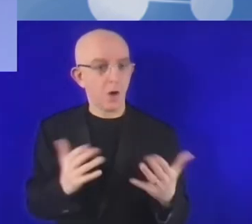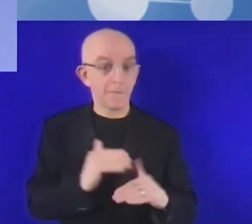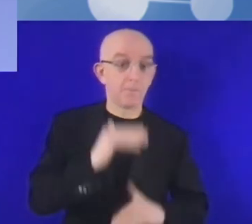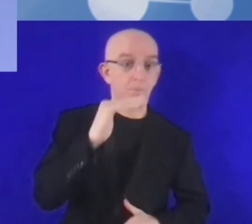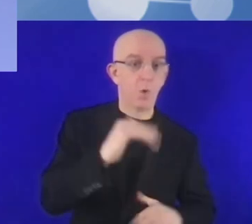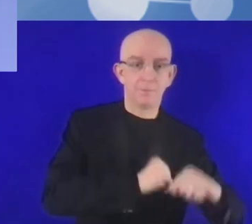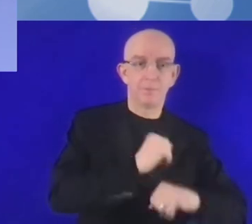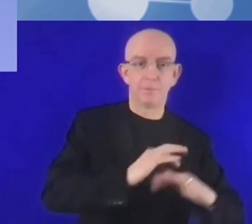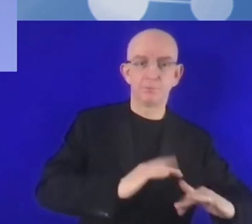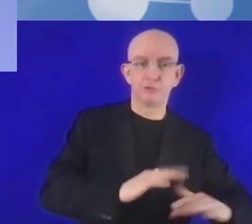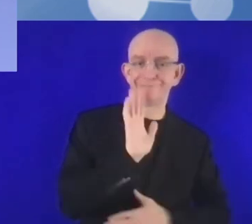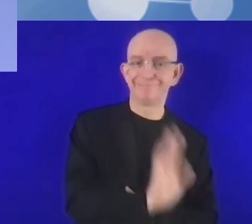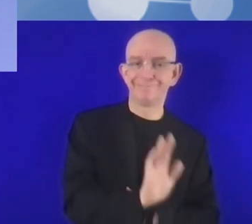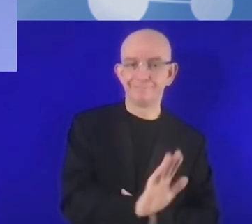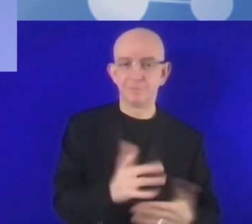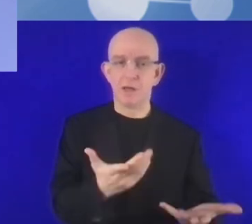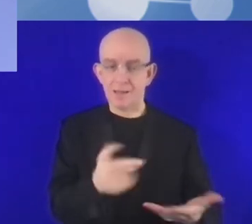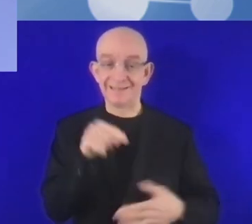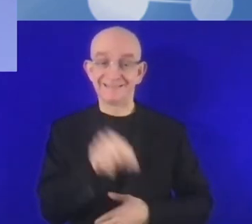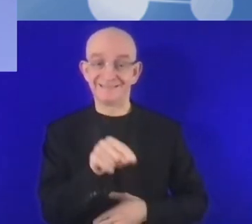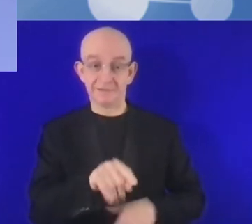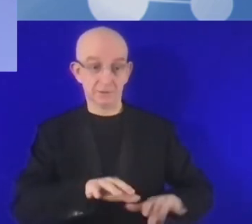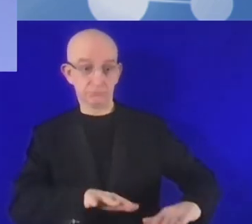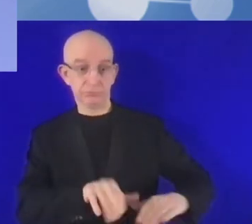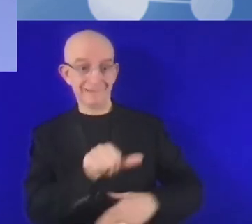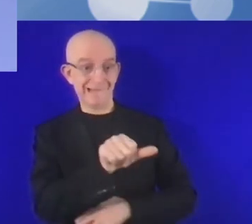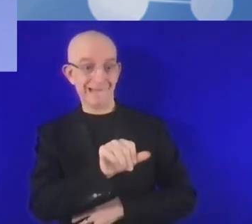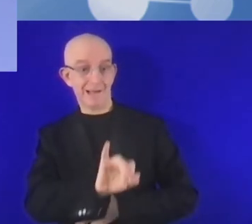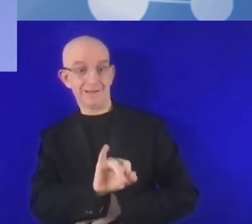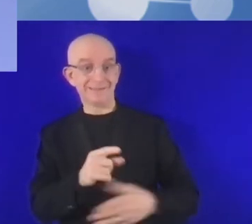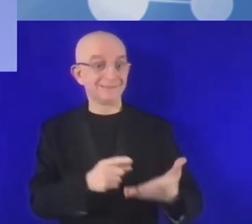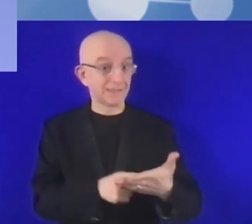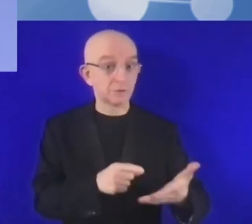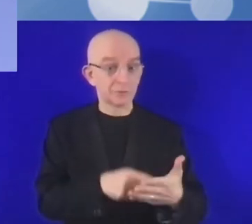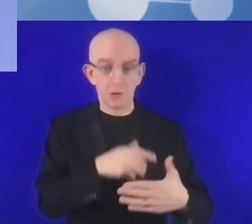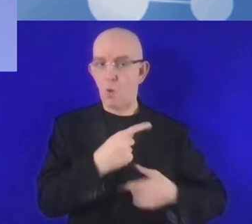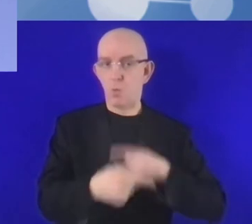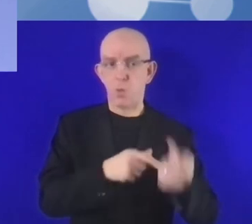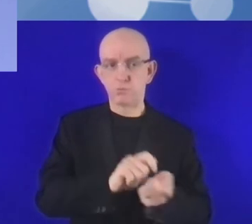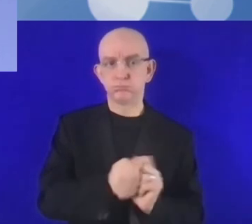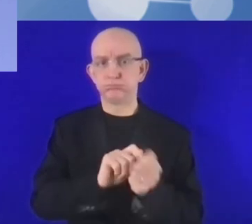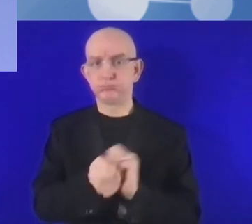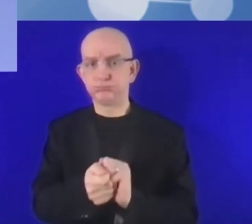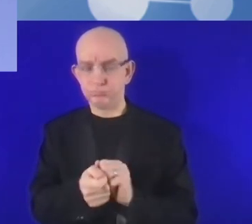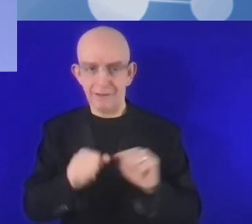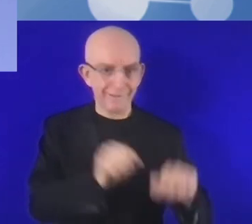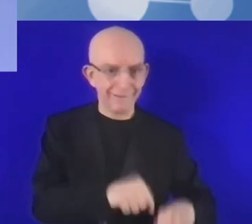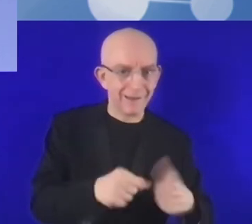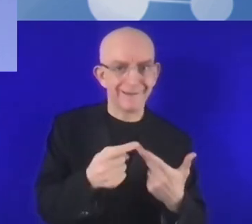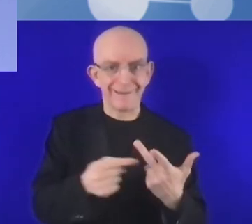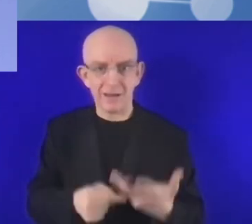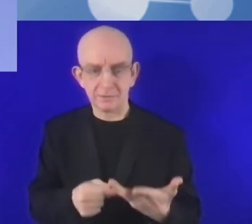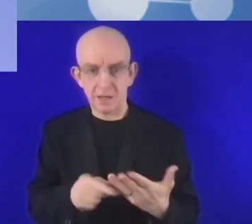es cada vez más común, pero a cierto momento las máquinas ya no nos necesitan.